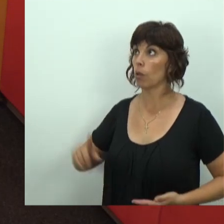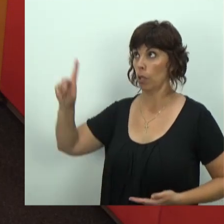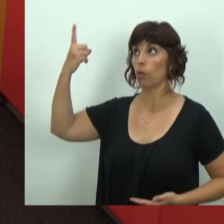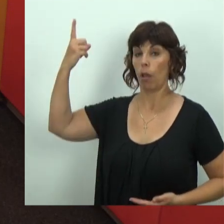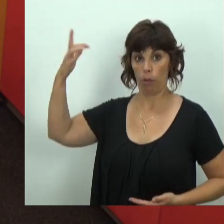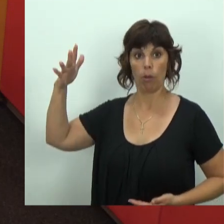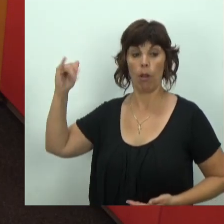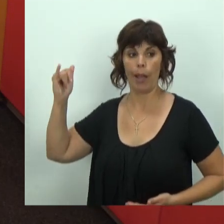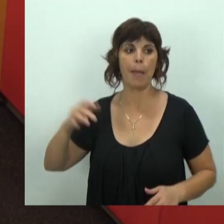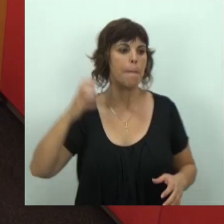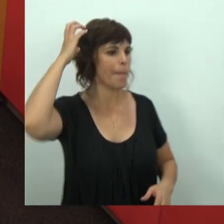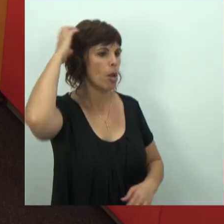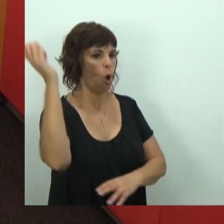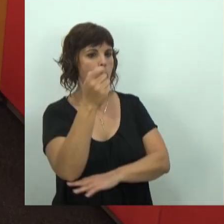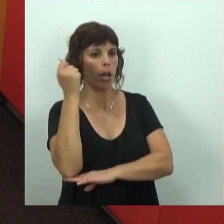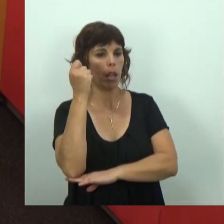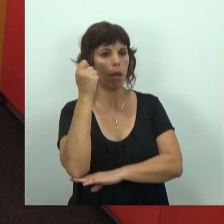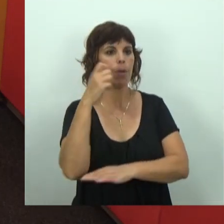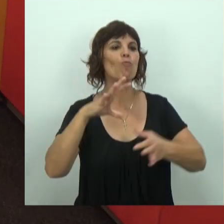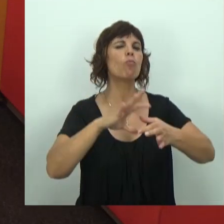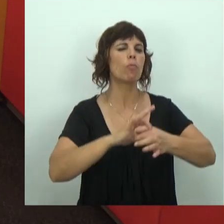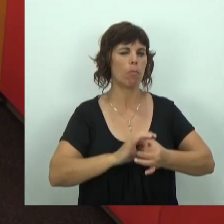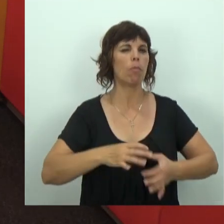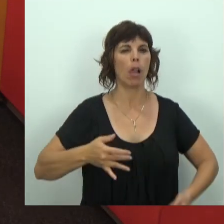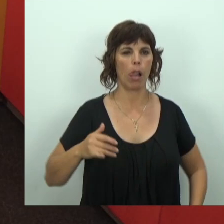pero David tenía la relación.